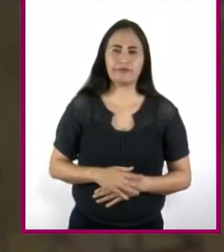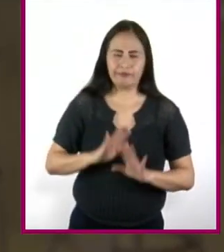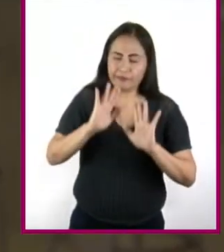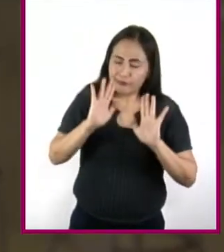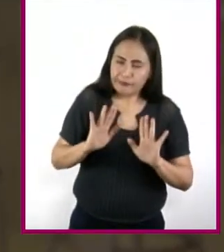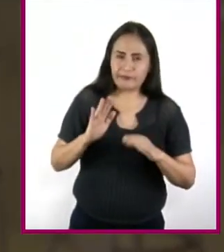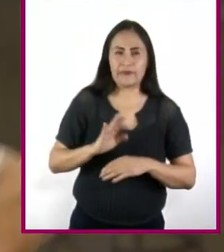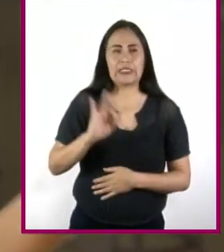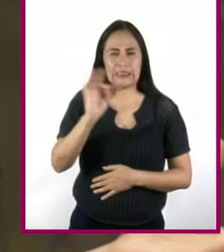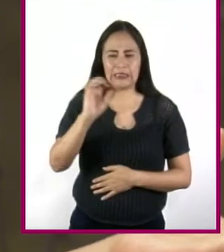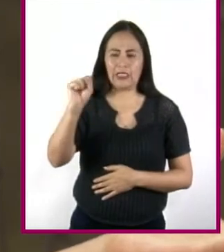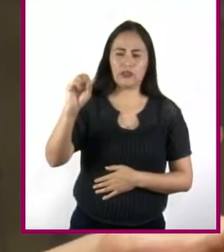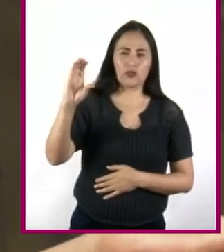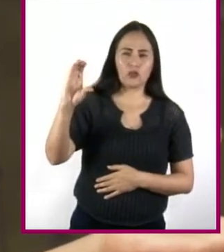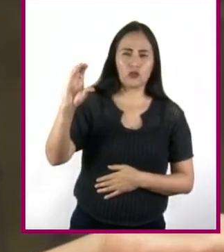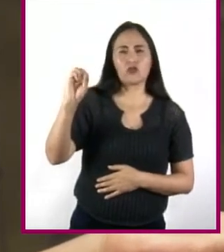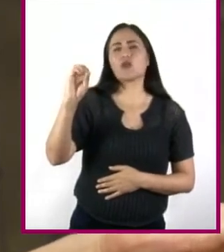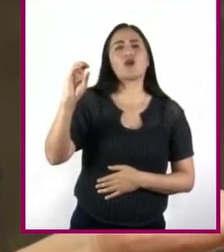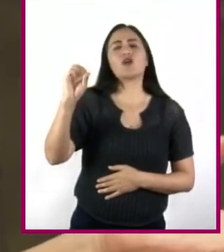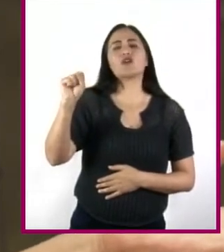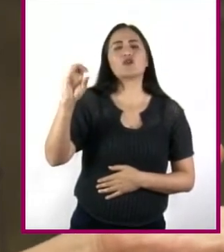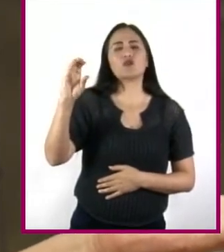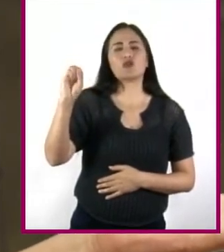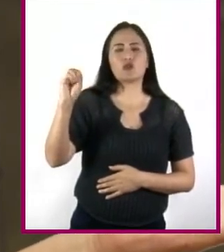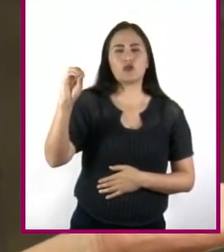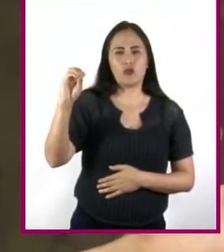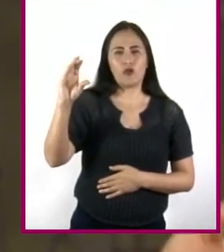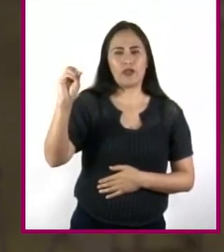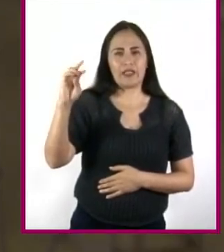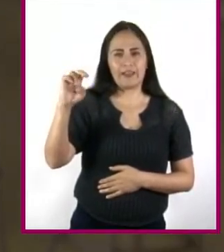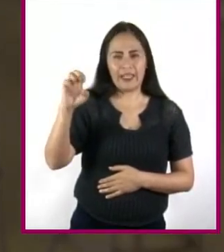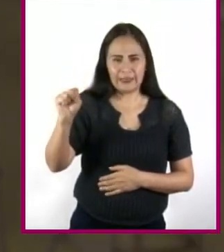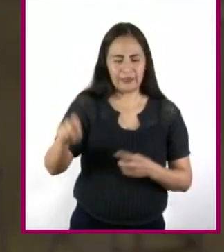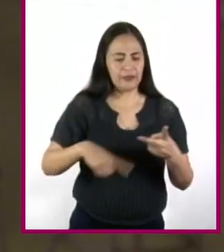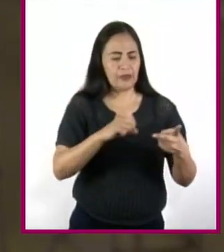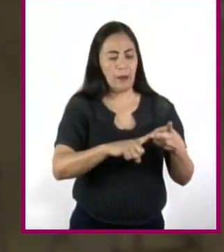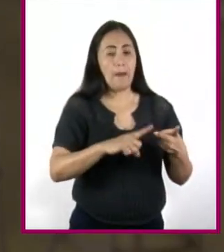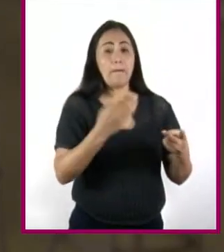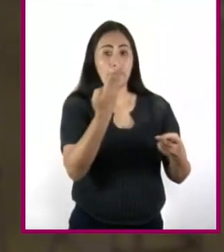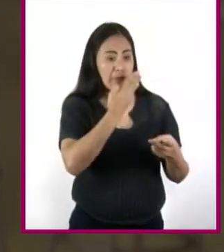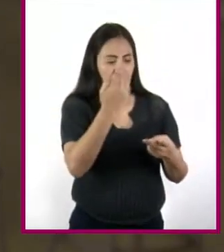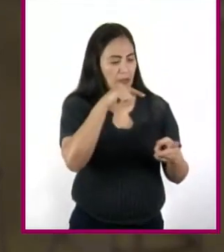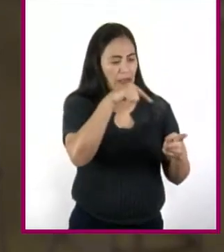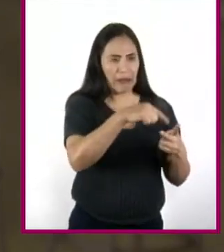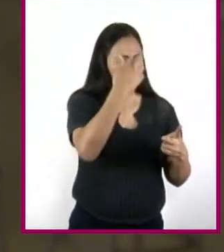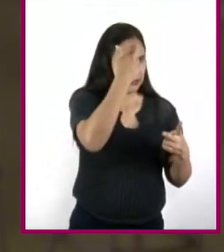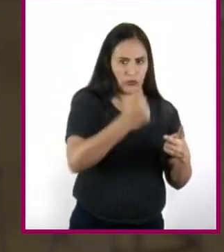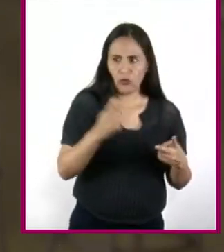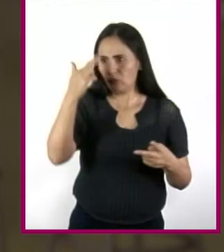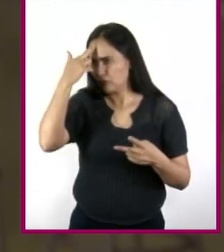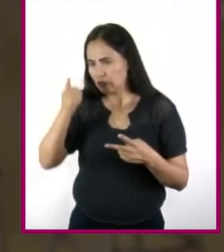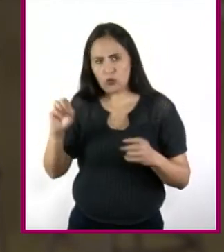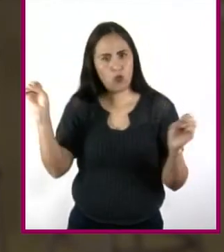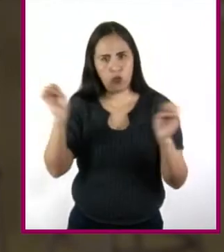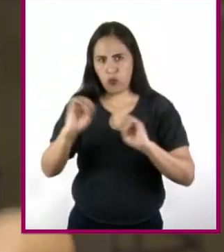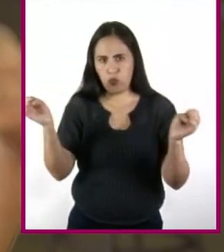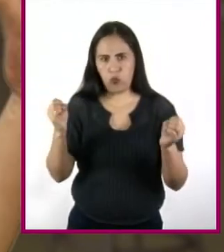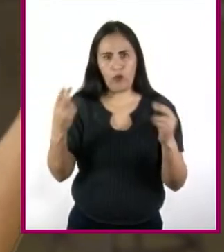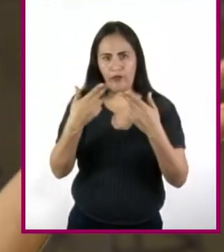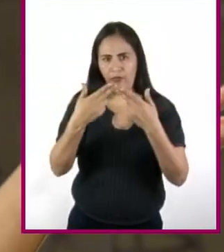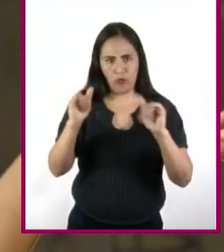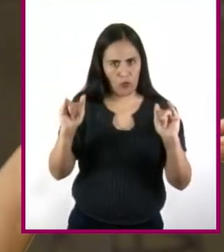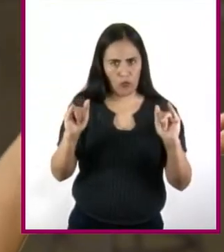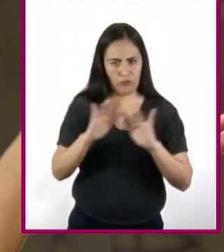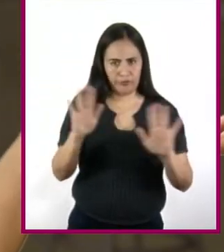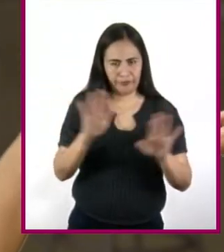supongamos que ni Sócrates ni la Biblia tienen razón sobre la muerte. O sea que después de la muerte ni podremos conocer a personas ilustres,